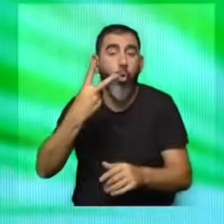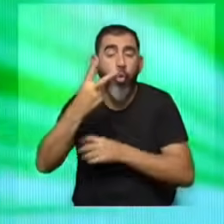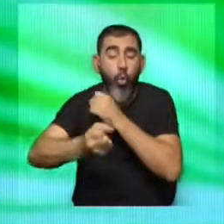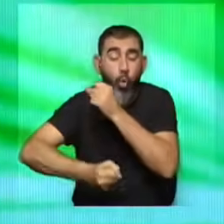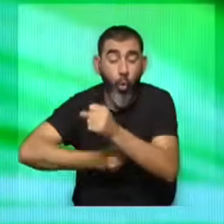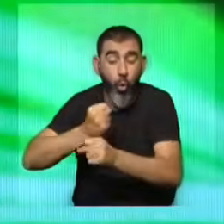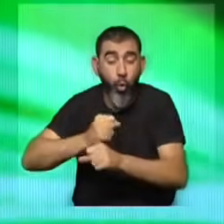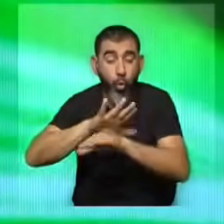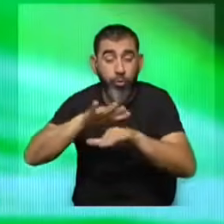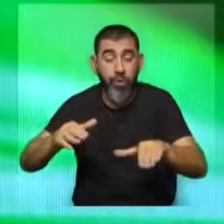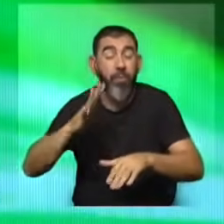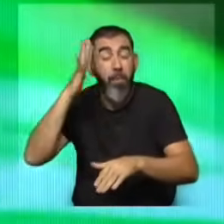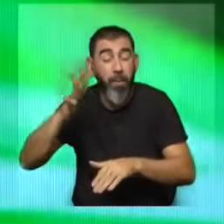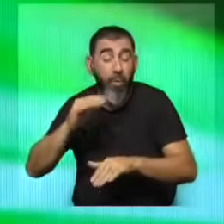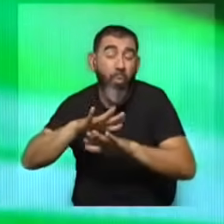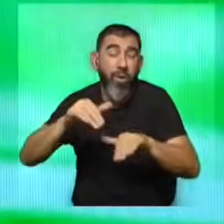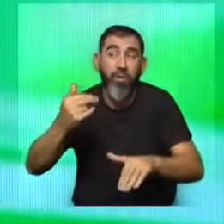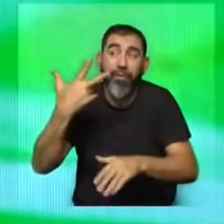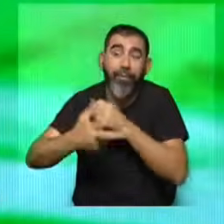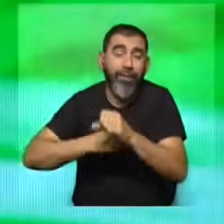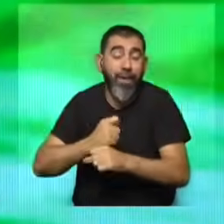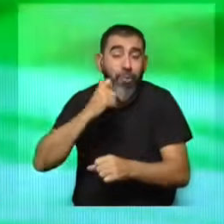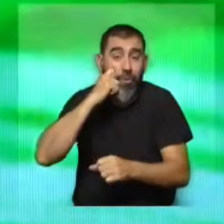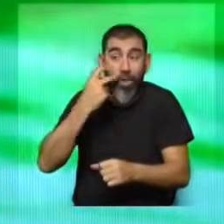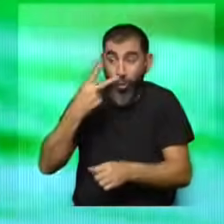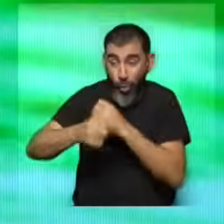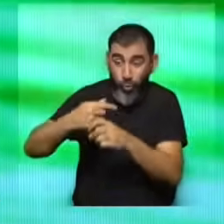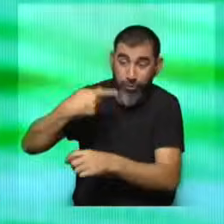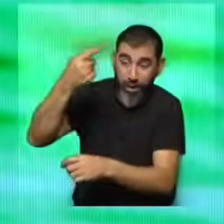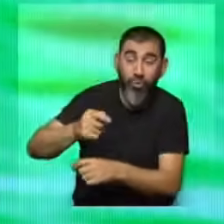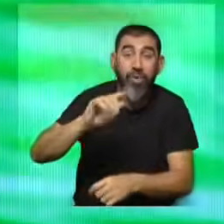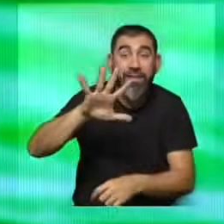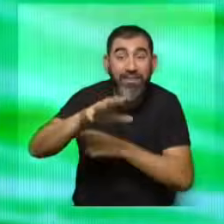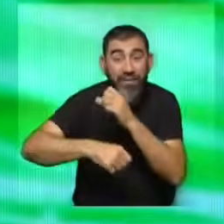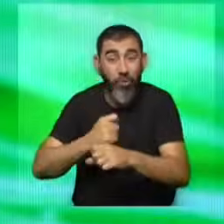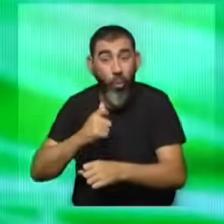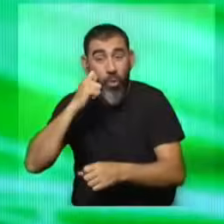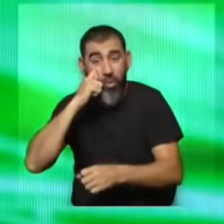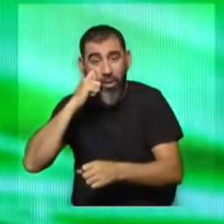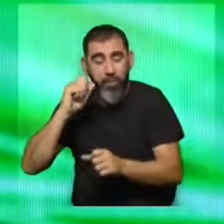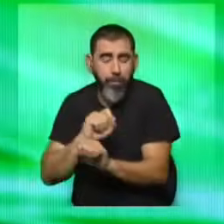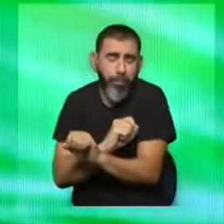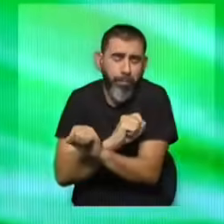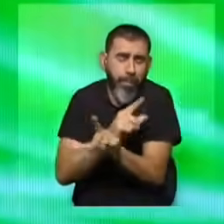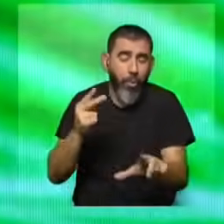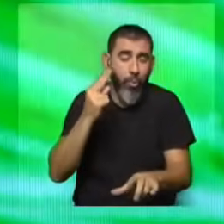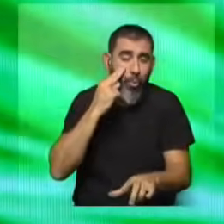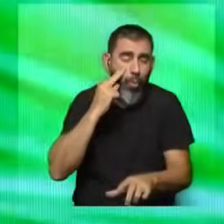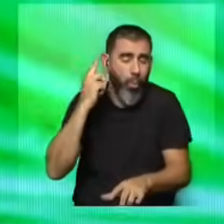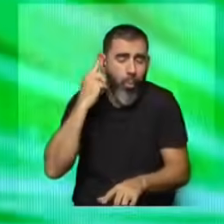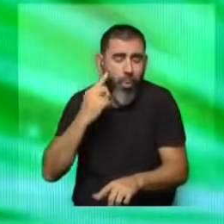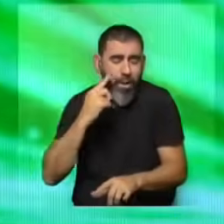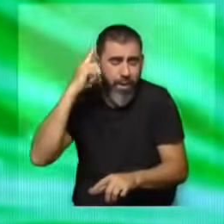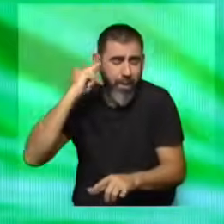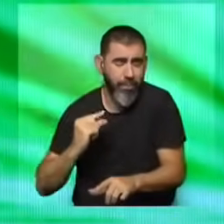en atender un niño imagínate un niño de 3 años dentro de 2 años tiene cinco digo hay una cronificación se hace